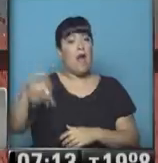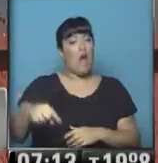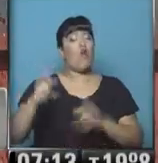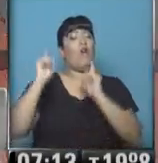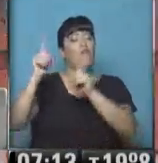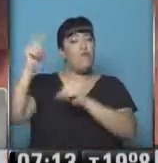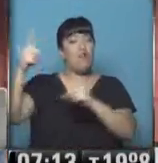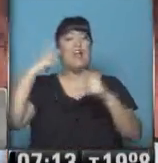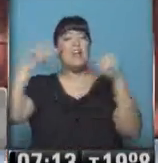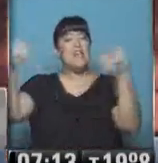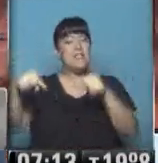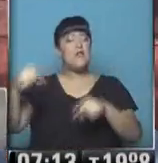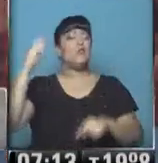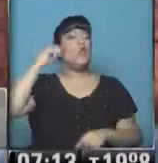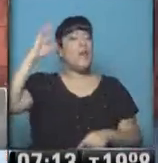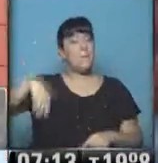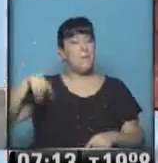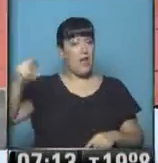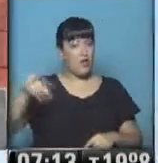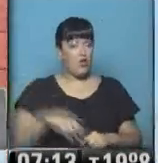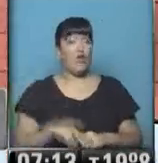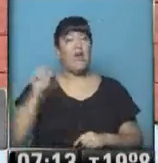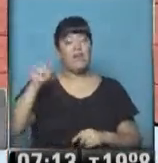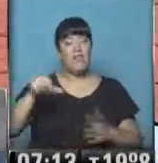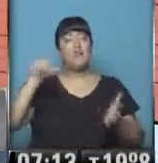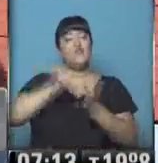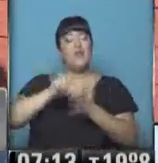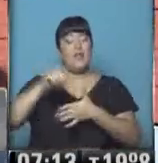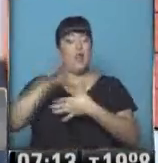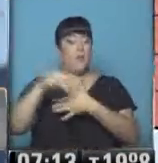en un instituto de menores de la ciudad de Lomas de Zamora. Vamos a estar atentos.